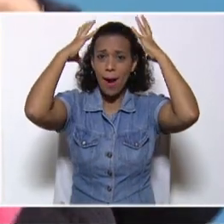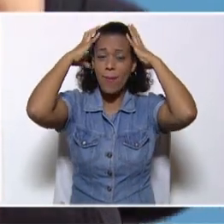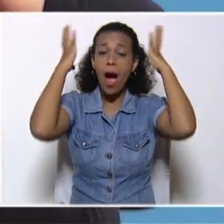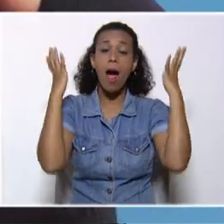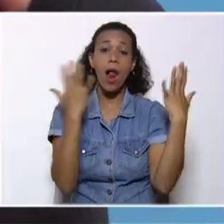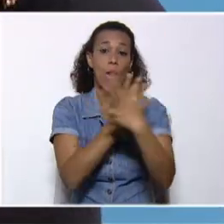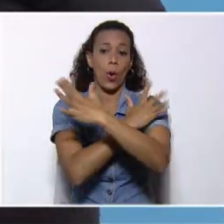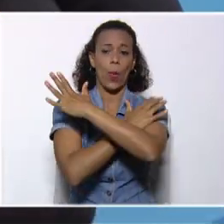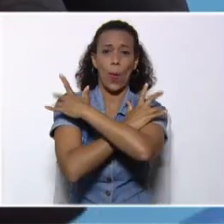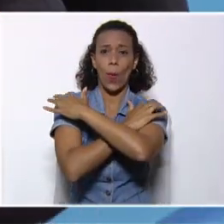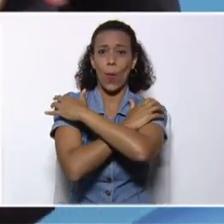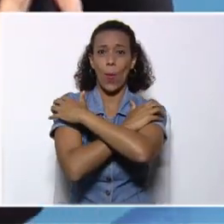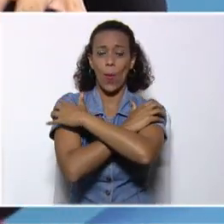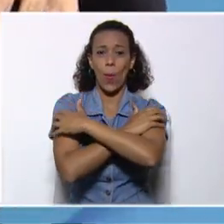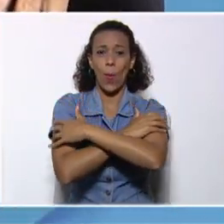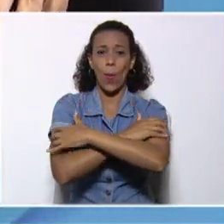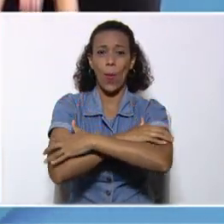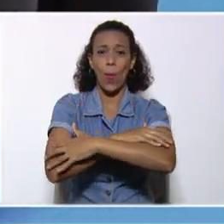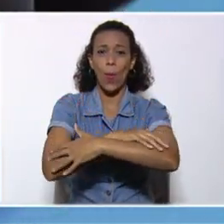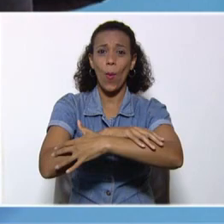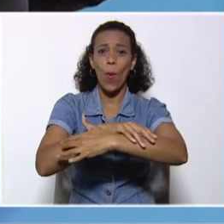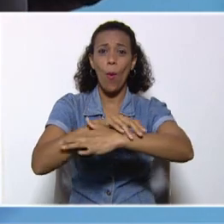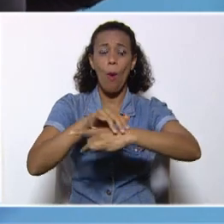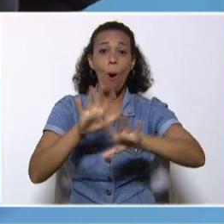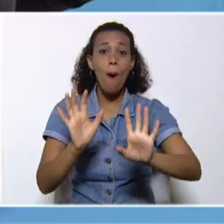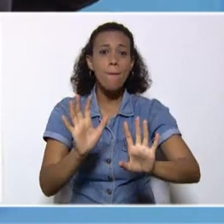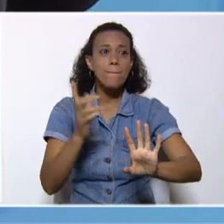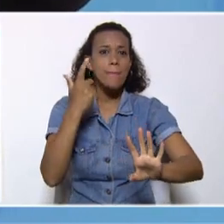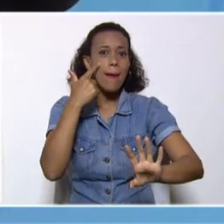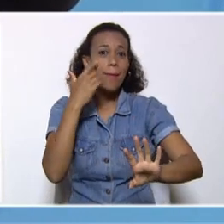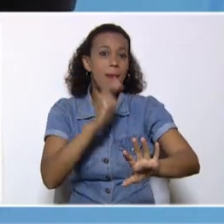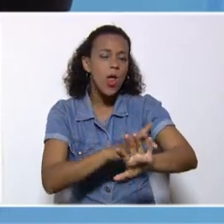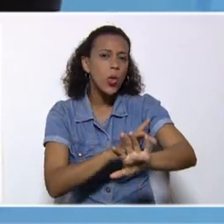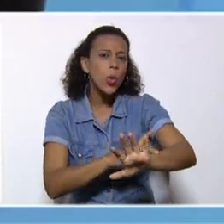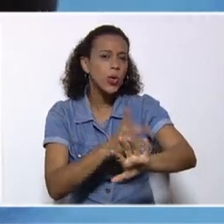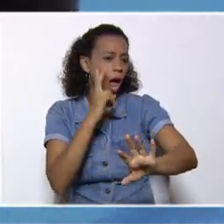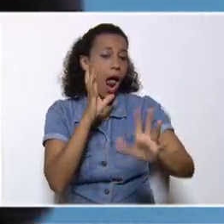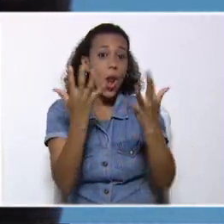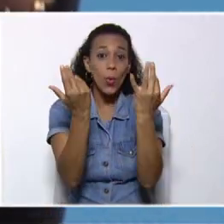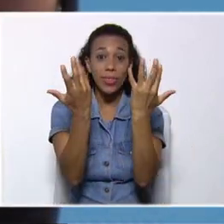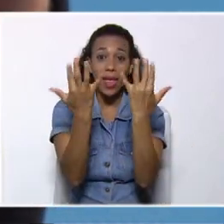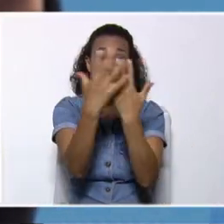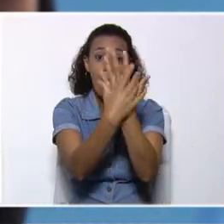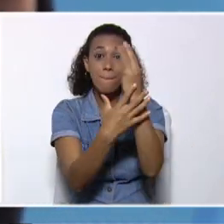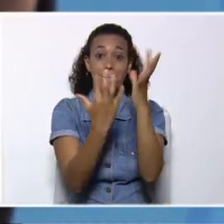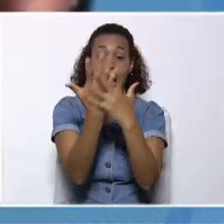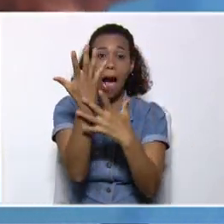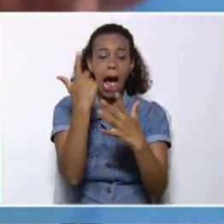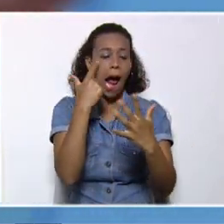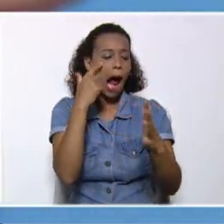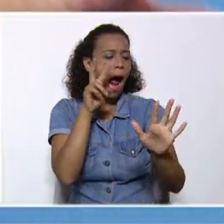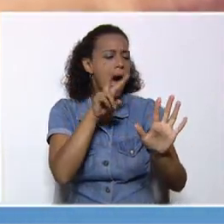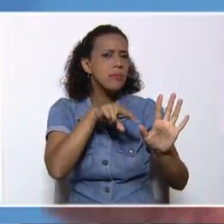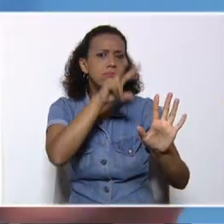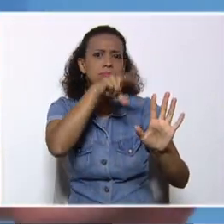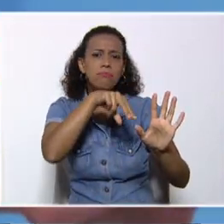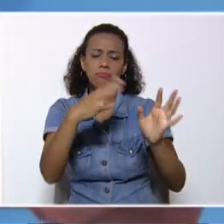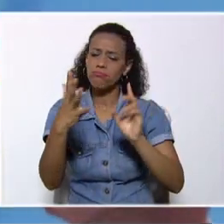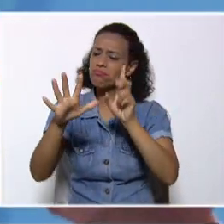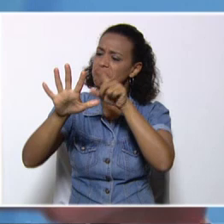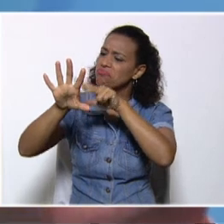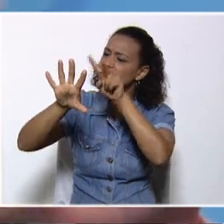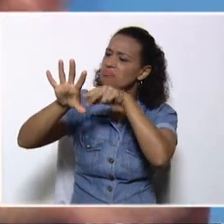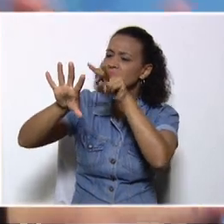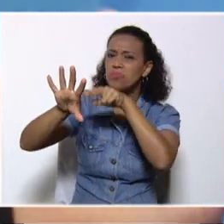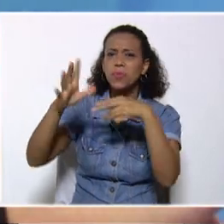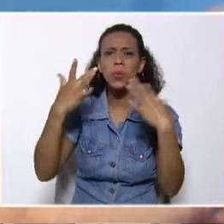nuestros hombros, lo podemos decir, vamos a ir con nuestros dedos despacio hasta las manos, desde